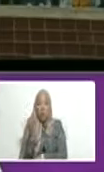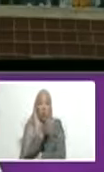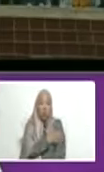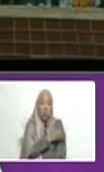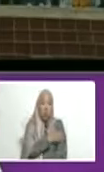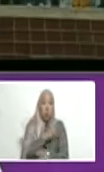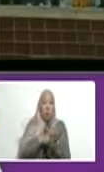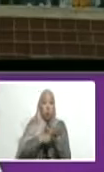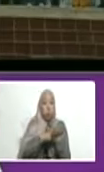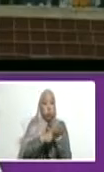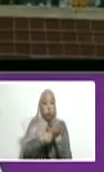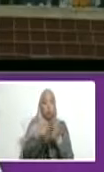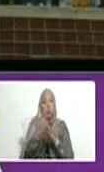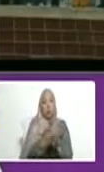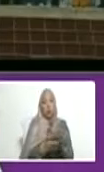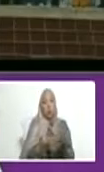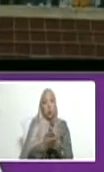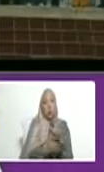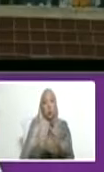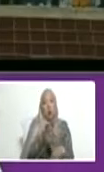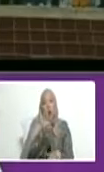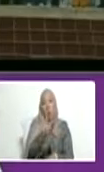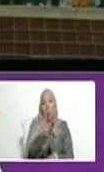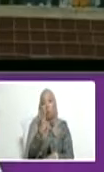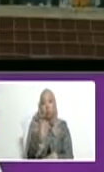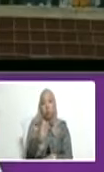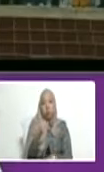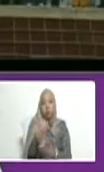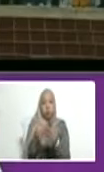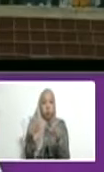a la violencia, le entregan 4 lochas.